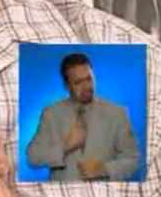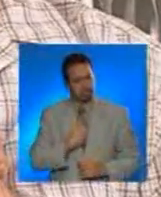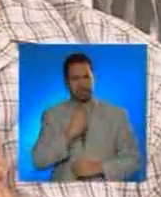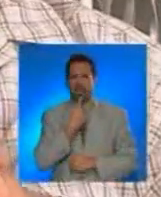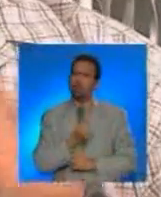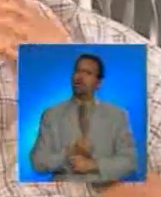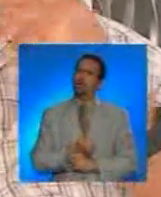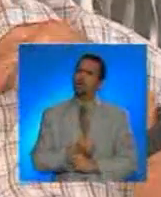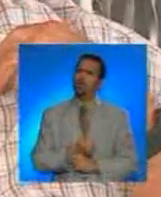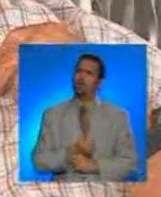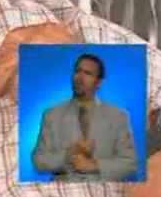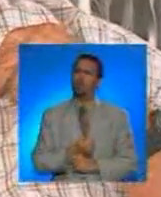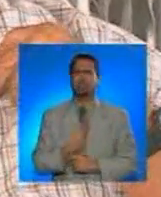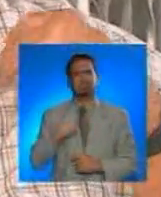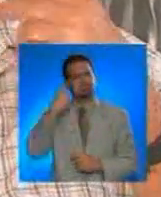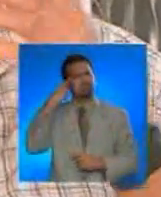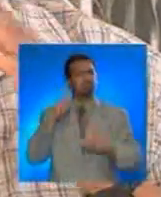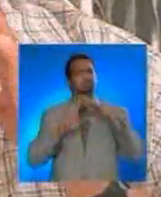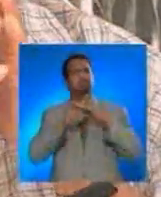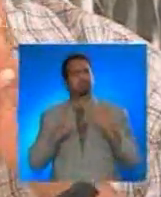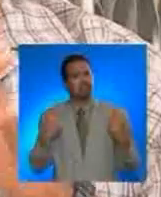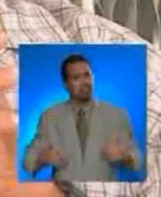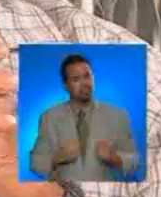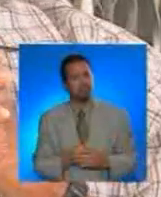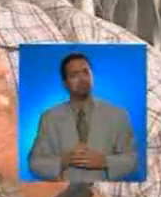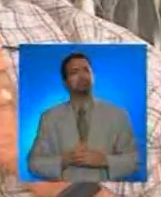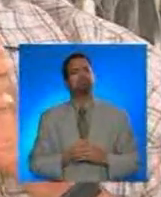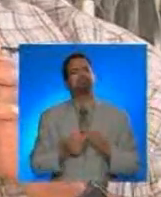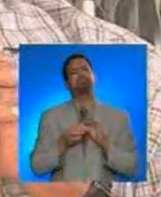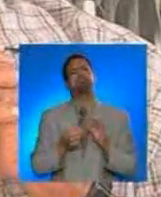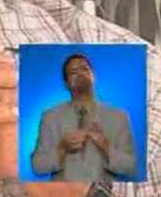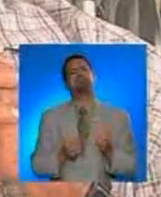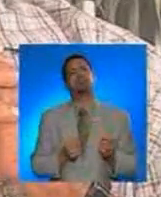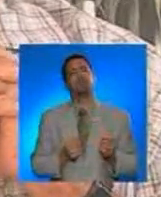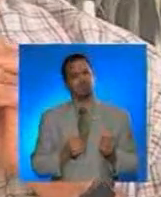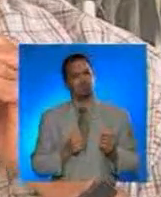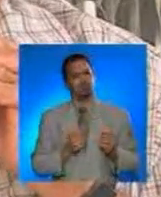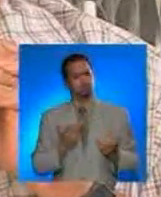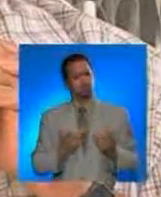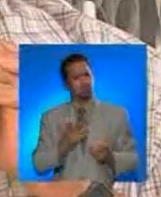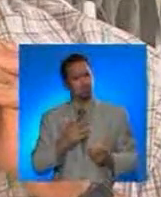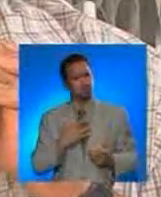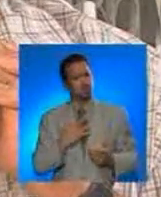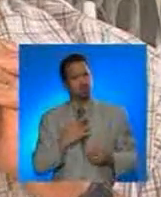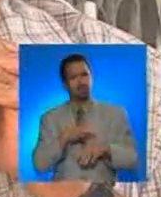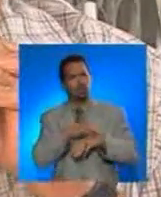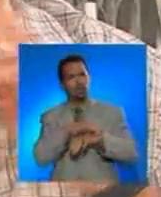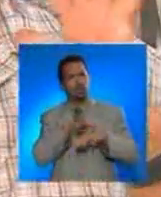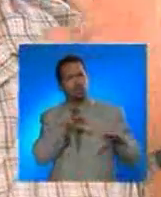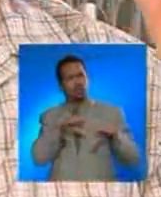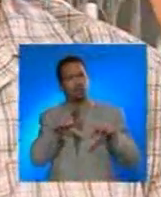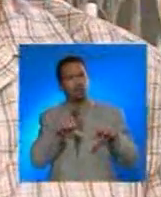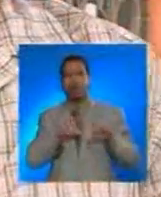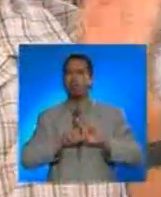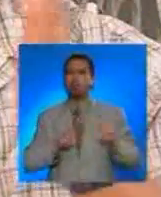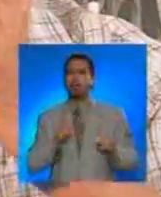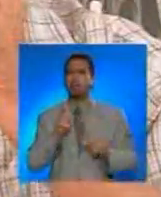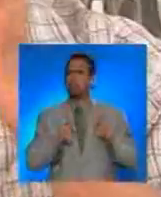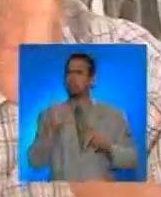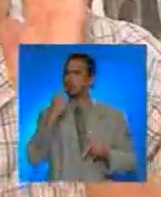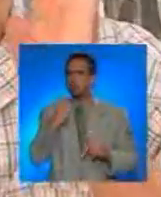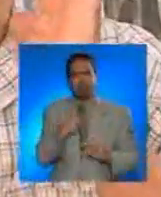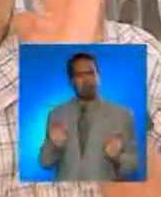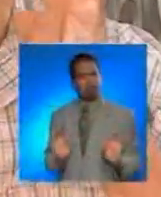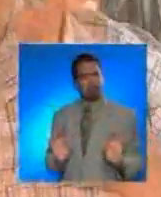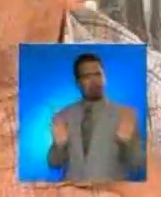Entonces yo dije, fíjese, cosas que se me vino a la mente, yo dije, para hacer un temblor eso, un temblor de tierra, pero nadie